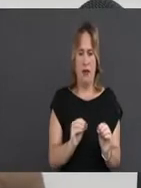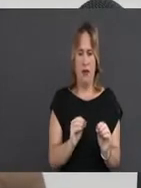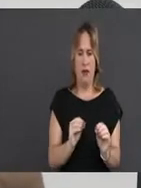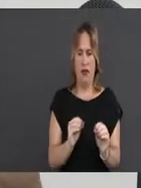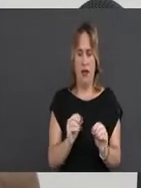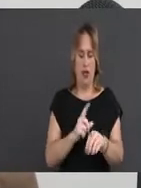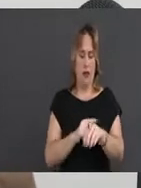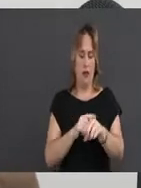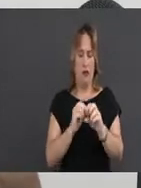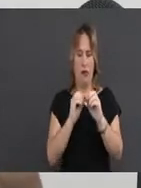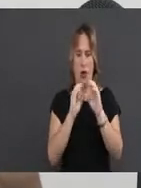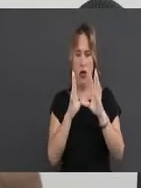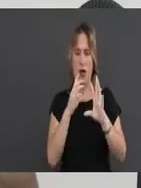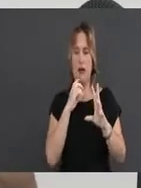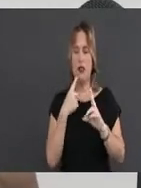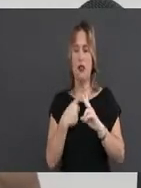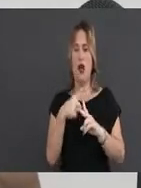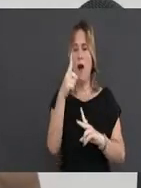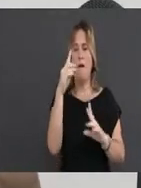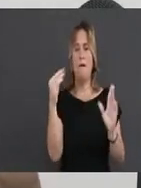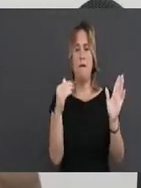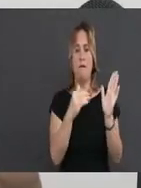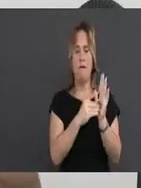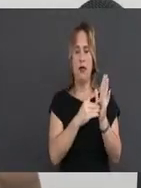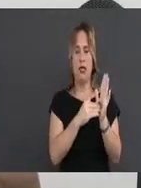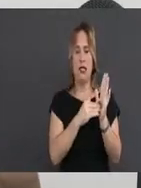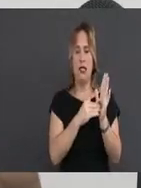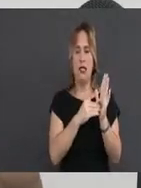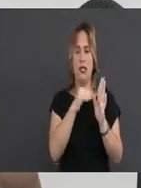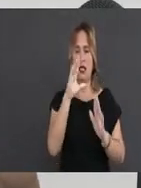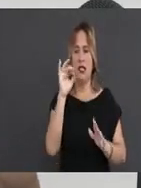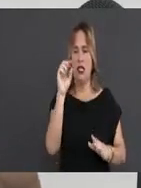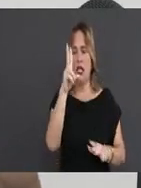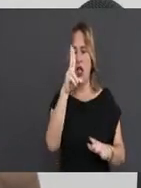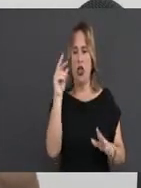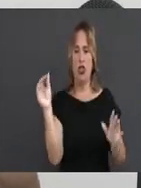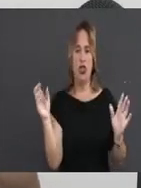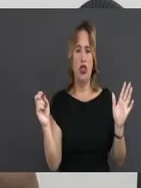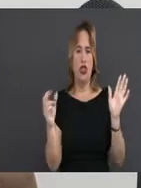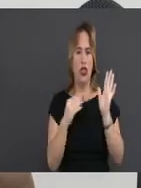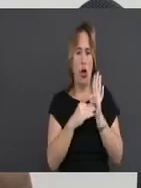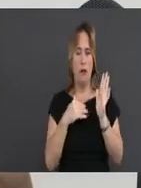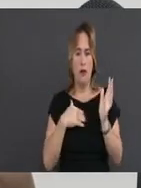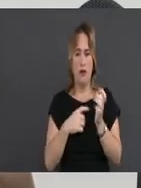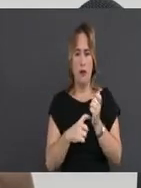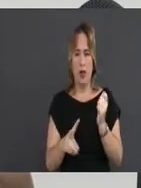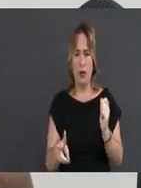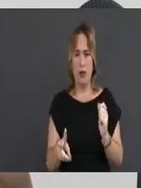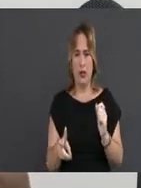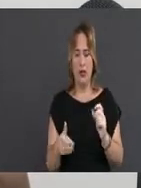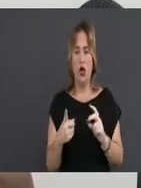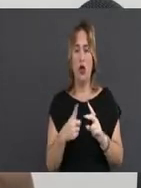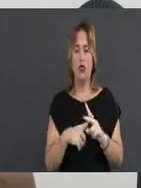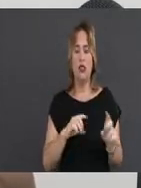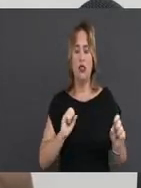primera hora de la mañana extraer de 1.500 a 2.000 cilindros para nuestra provincia.